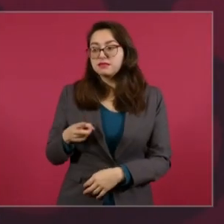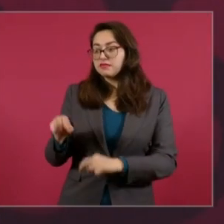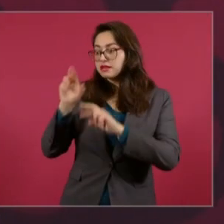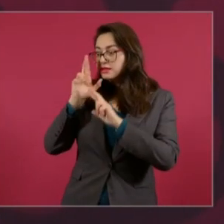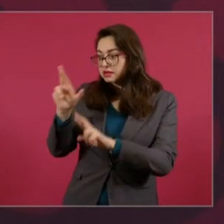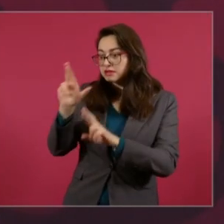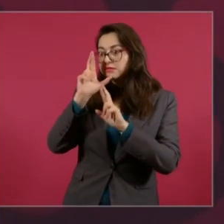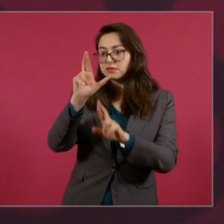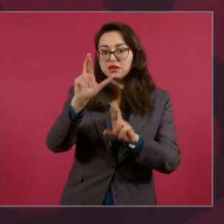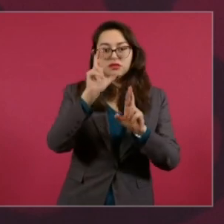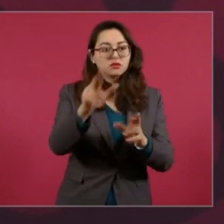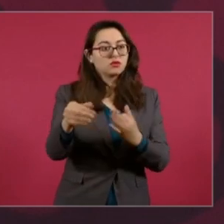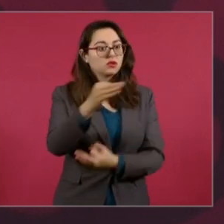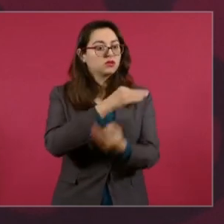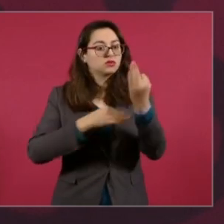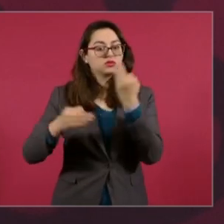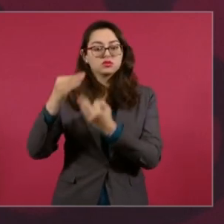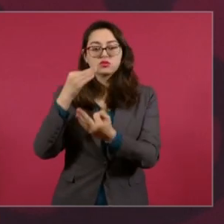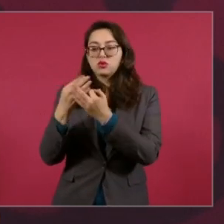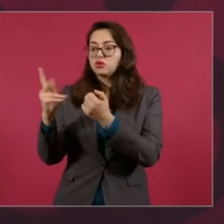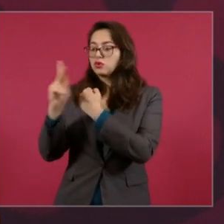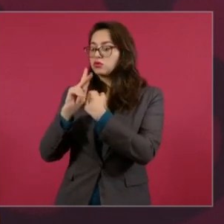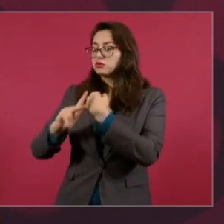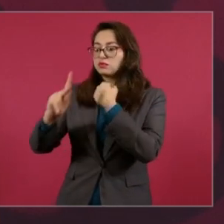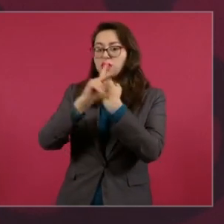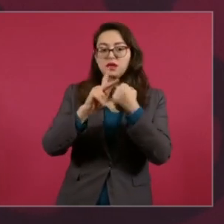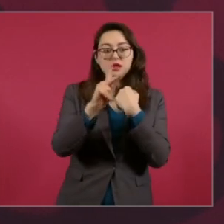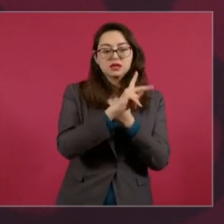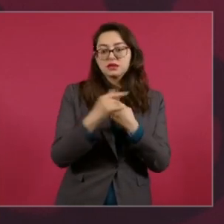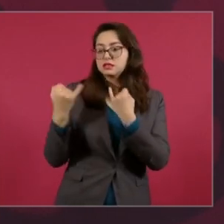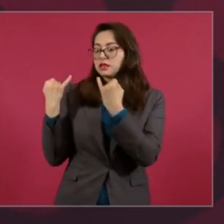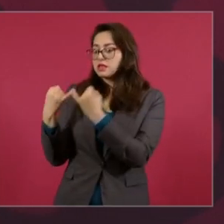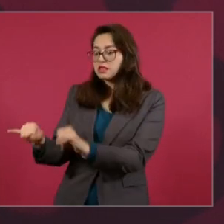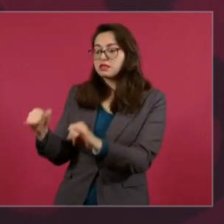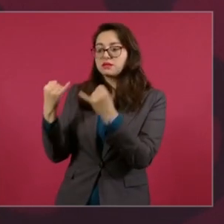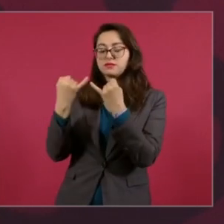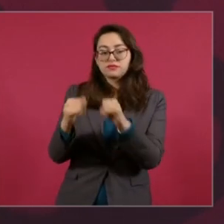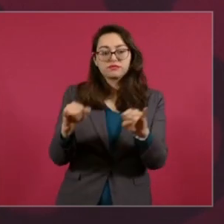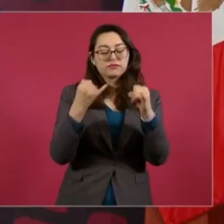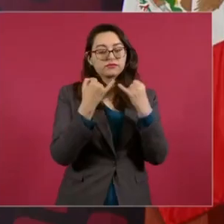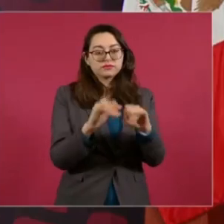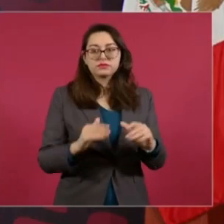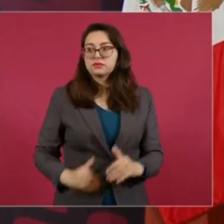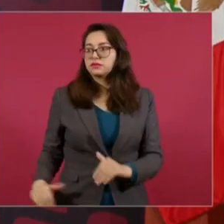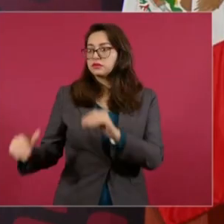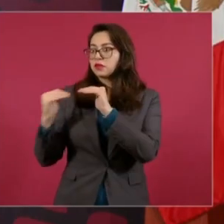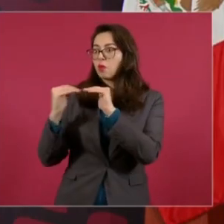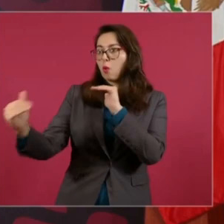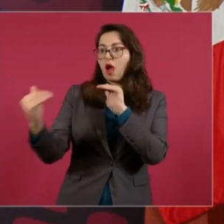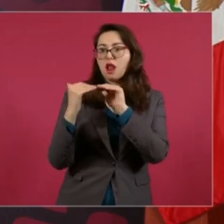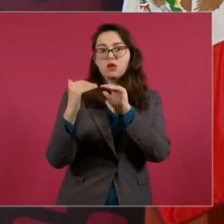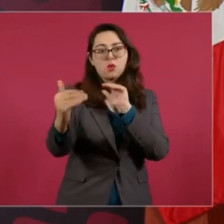respetuoso, tiene que haber independencia, tiene que haber soberanía.